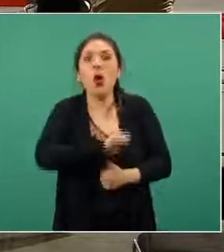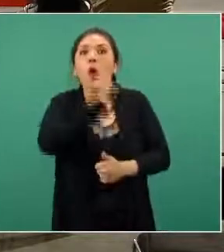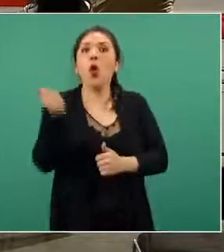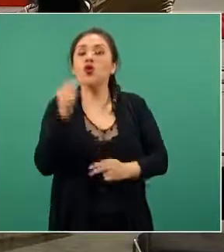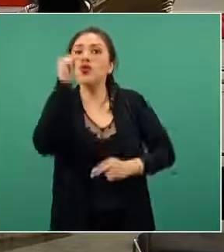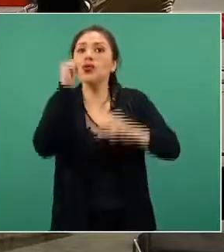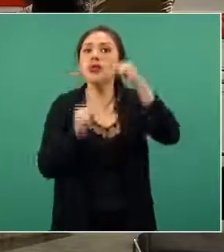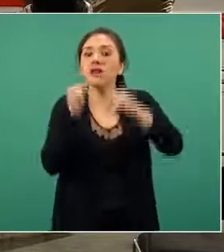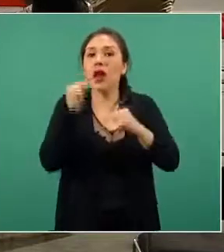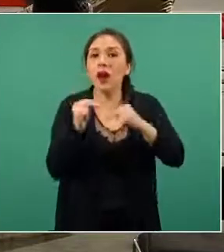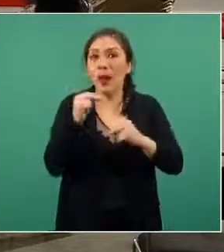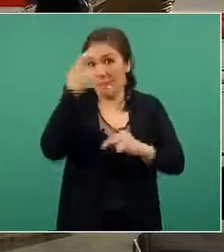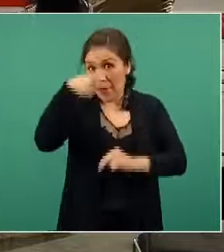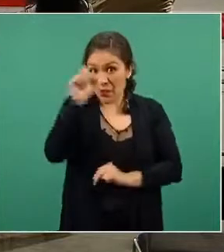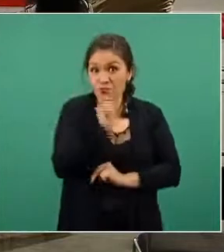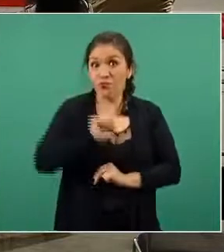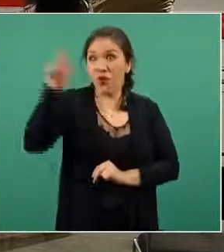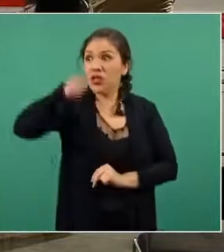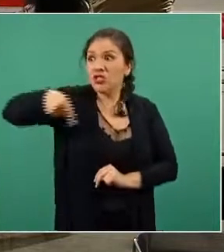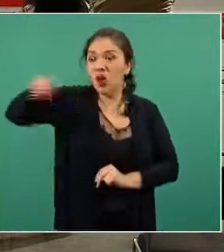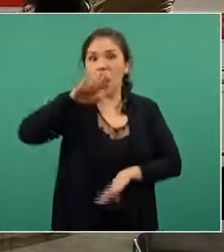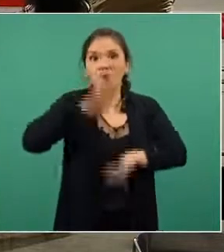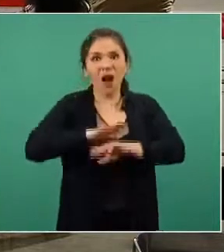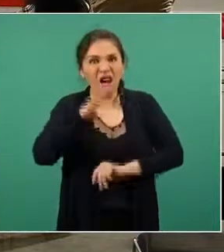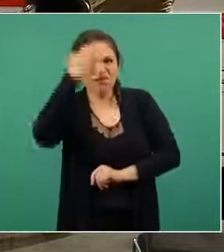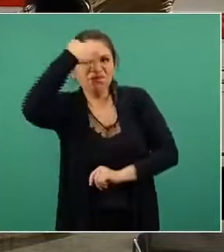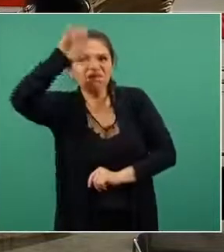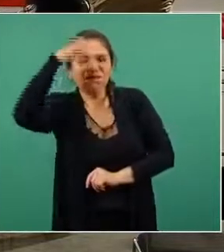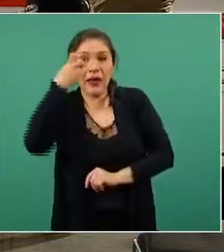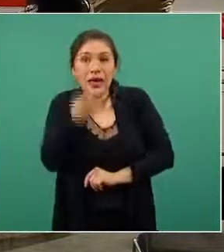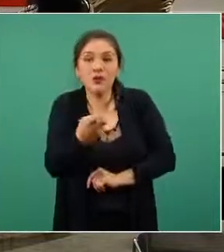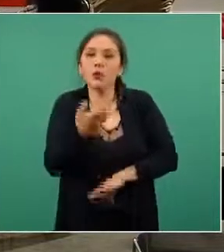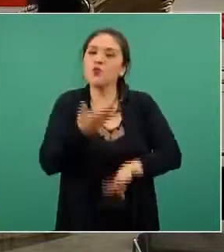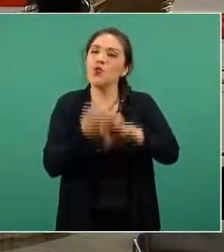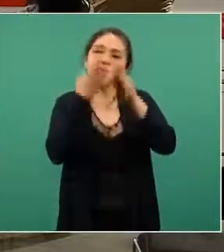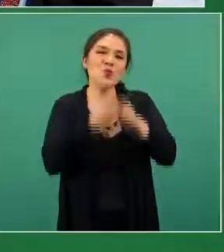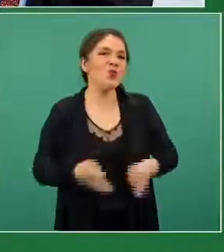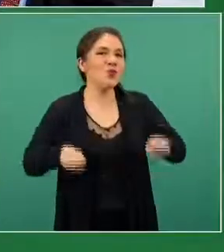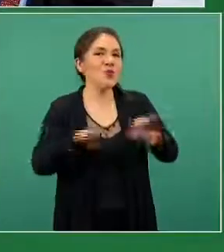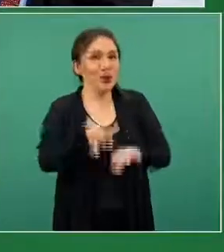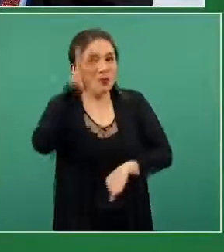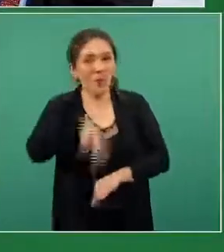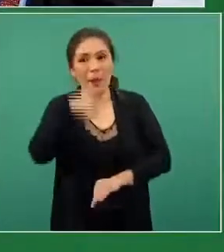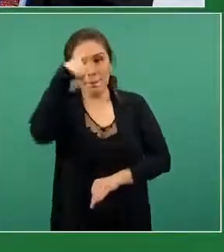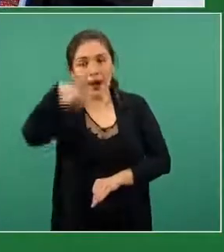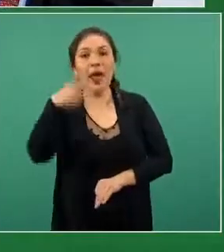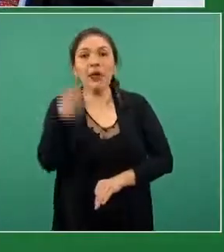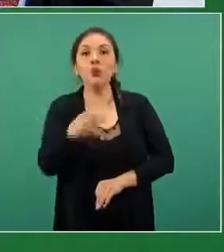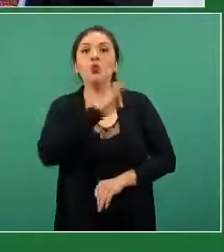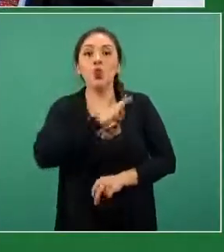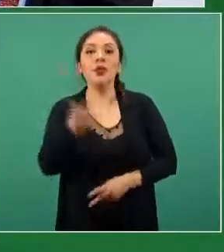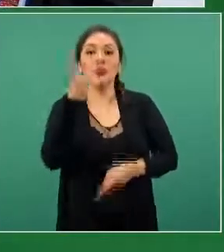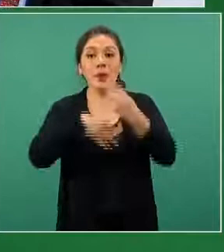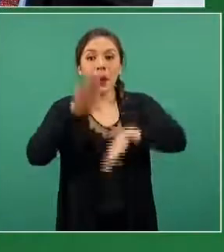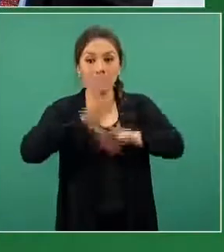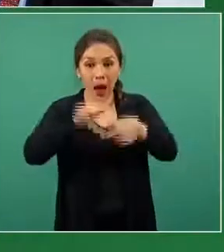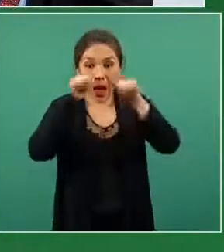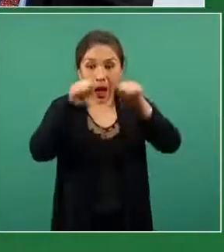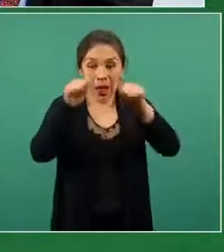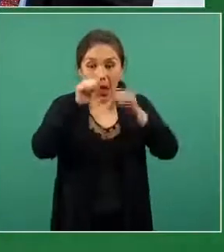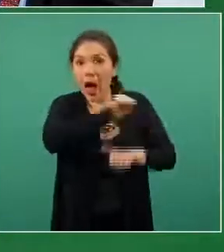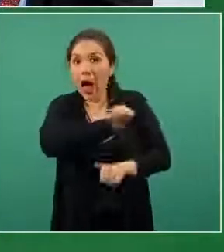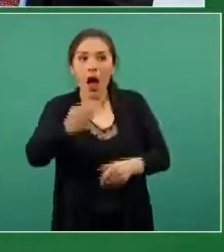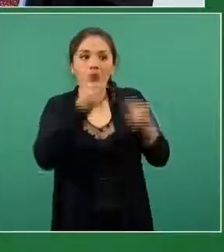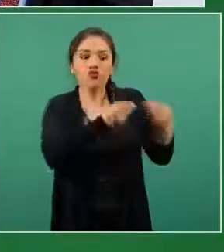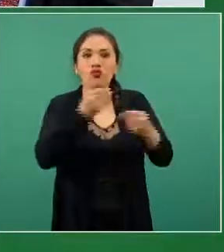niveles, obviamente de profesionales de la salud, pues fue sumamente relevante para poder generar la atención a todos